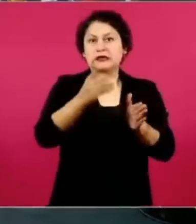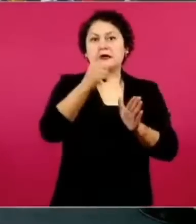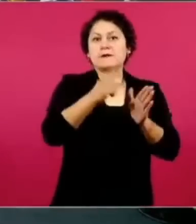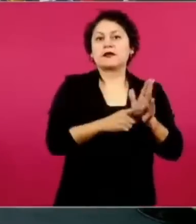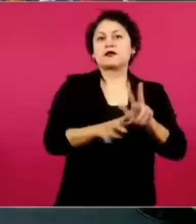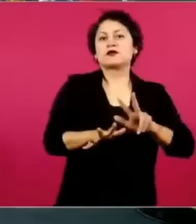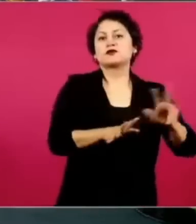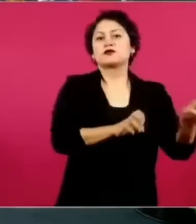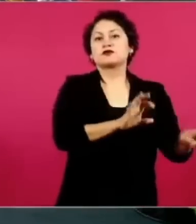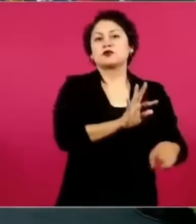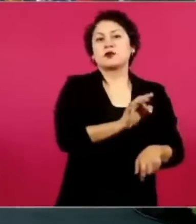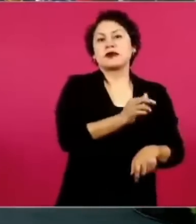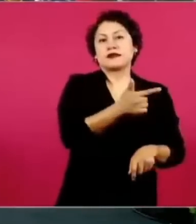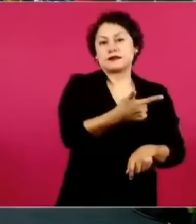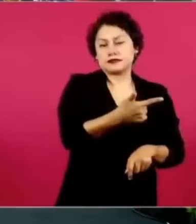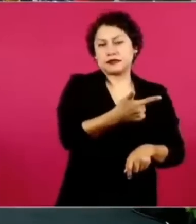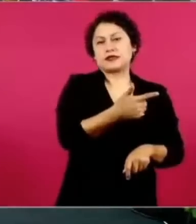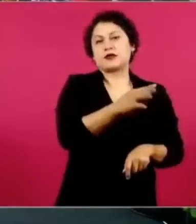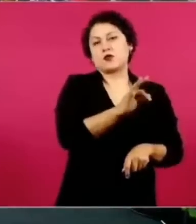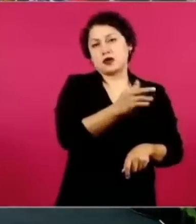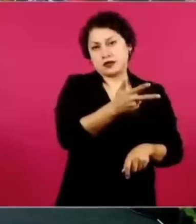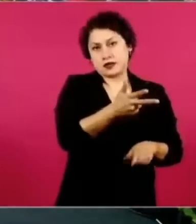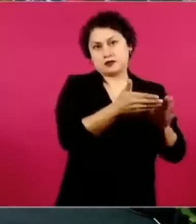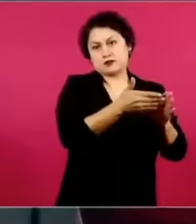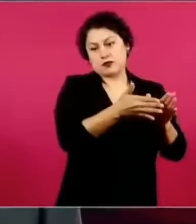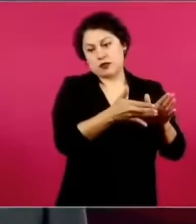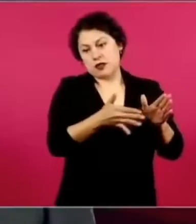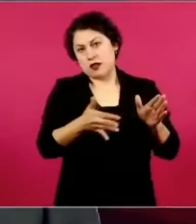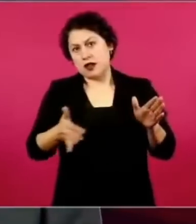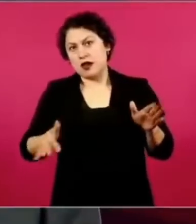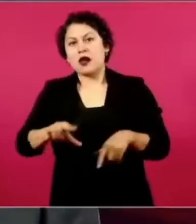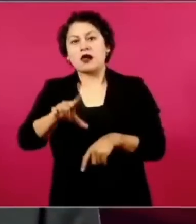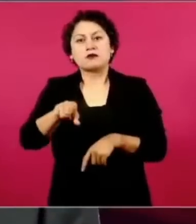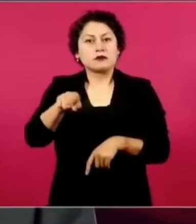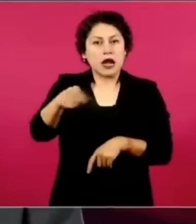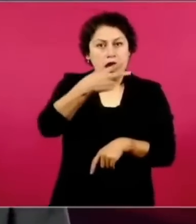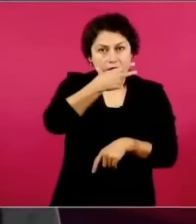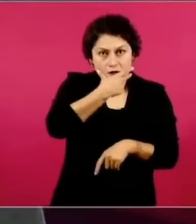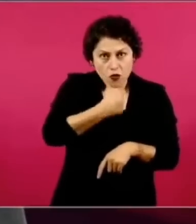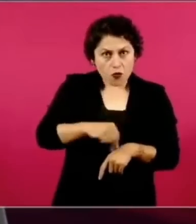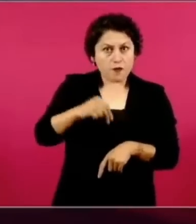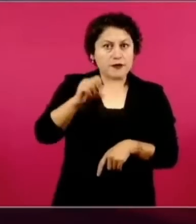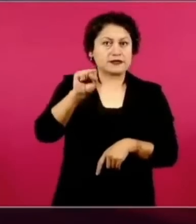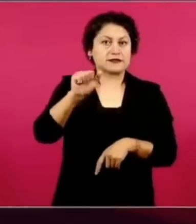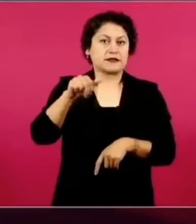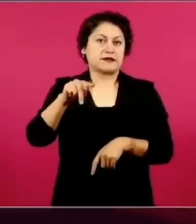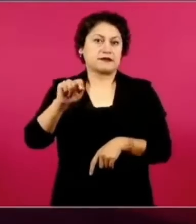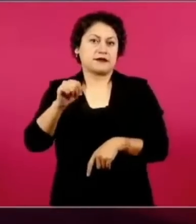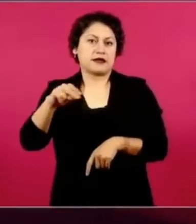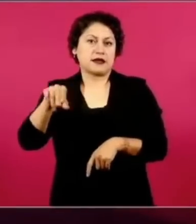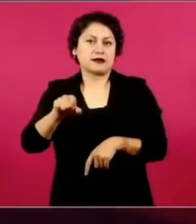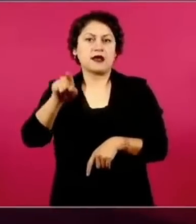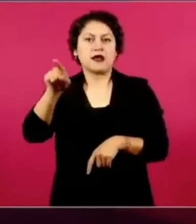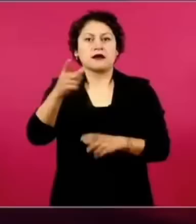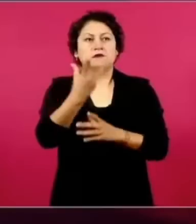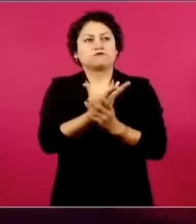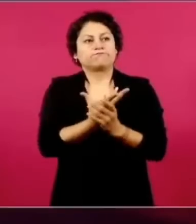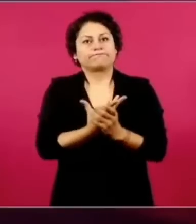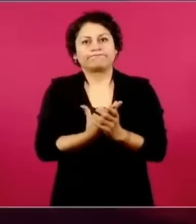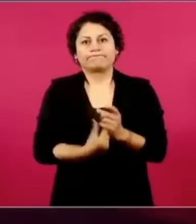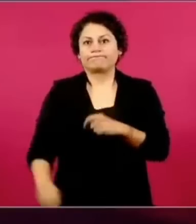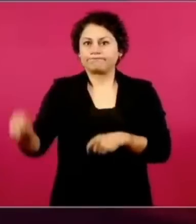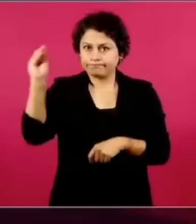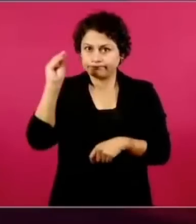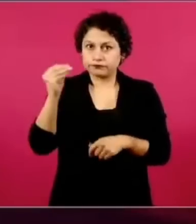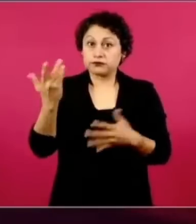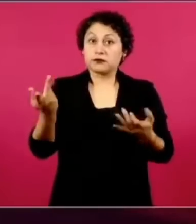1847-48, y se tiene que ir Santana, pues imagínense, se tiene que ir al exilio, y los conservadores